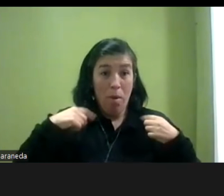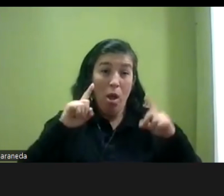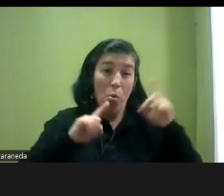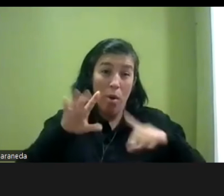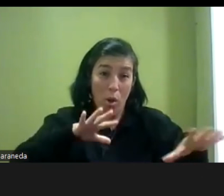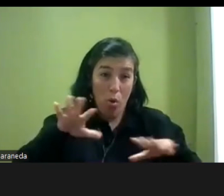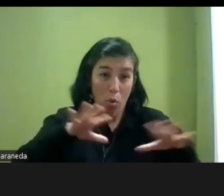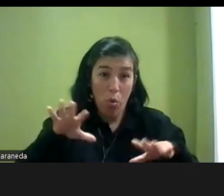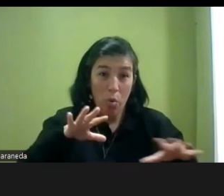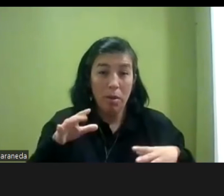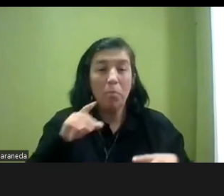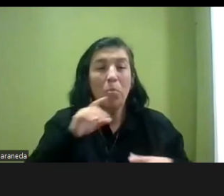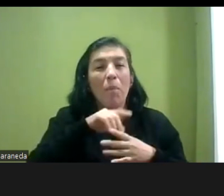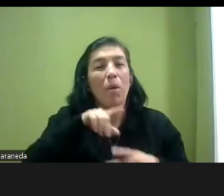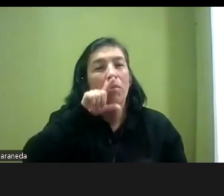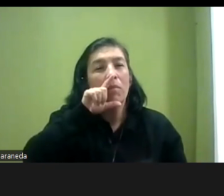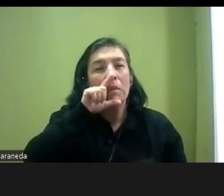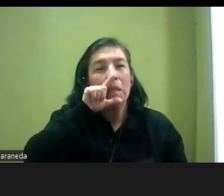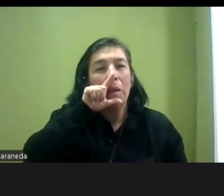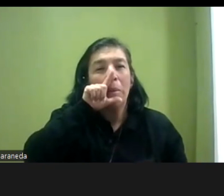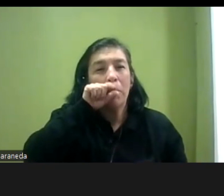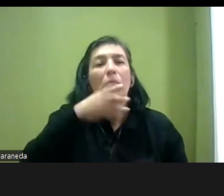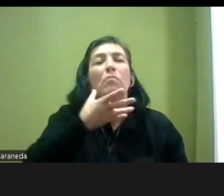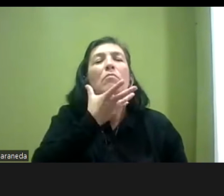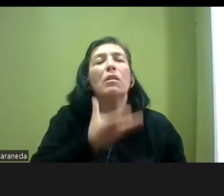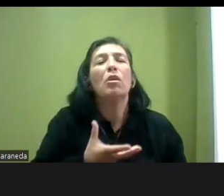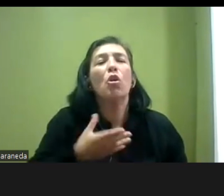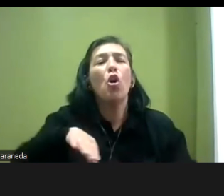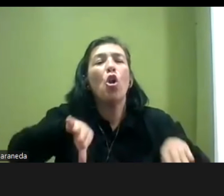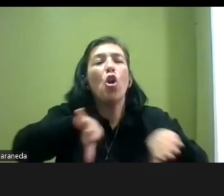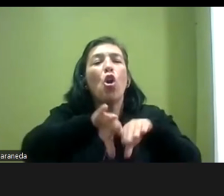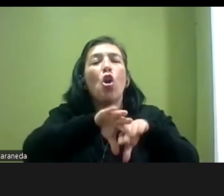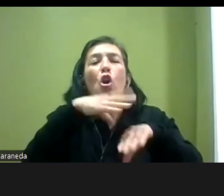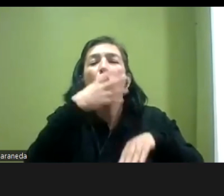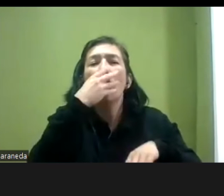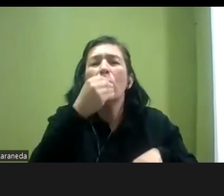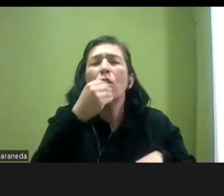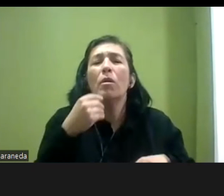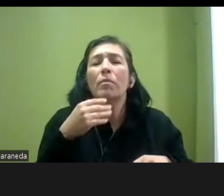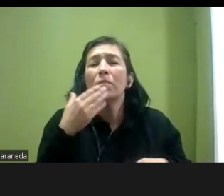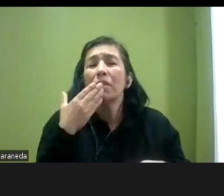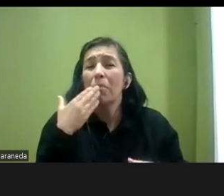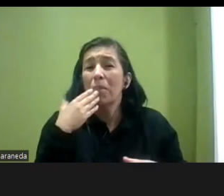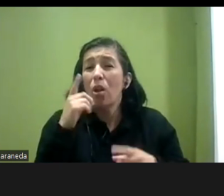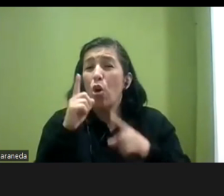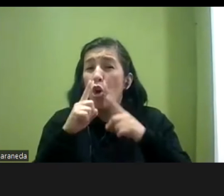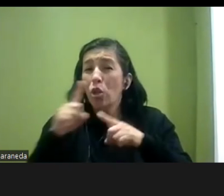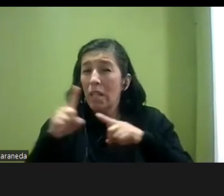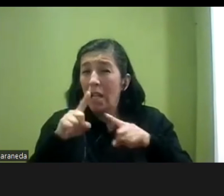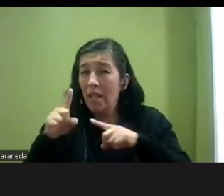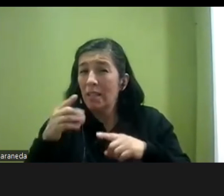de pelícanos y lobos marinos, ¿usaban el resto de las partes para alimentación u otra